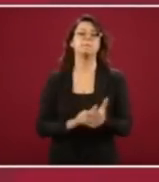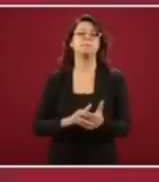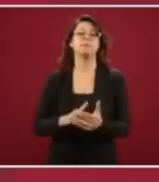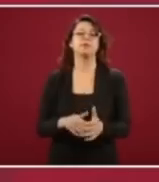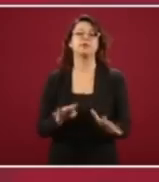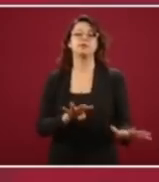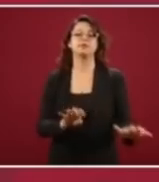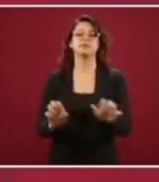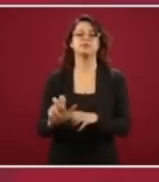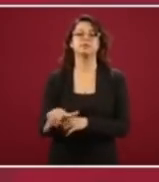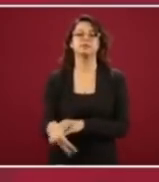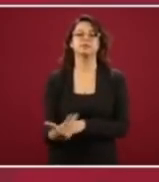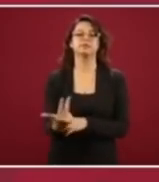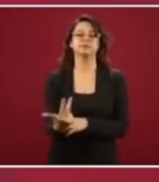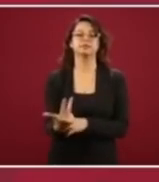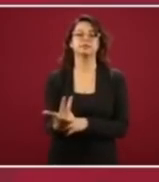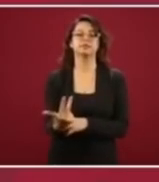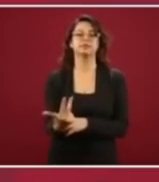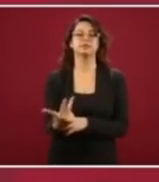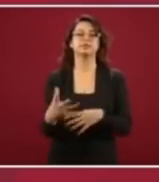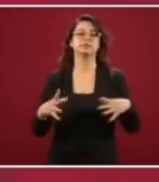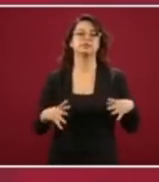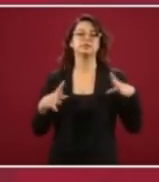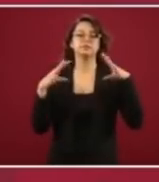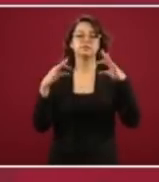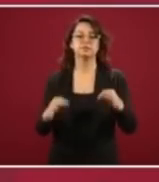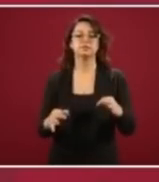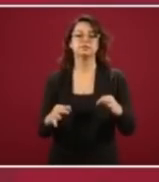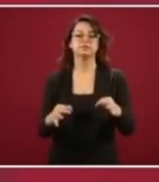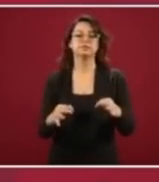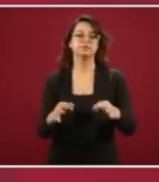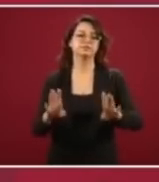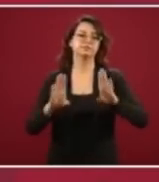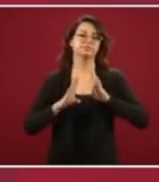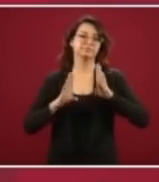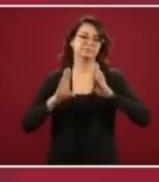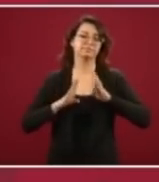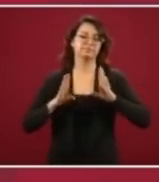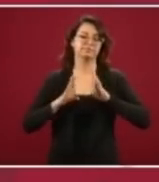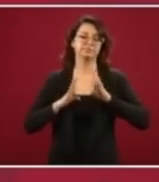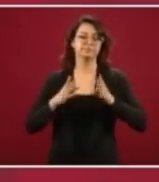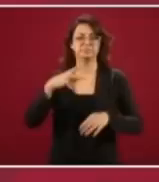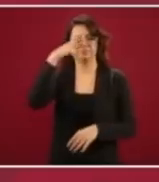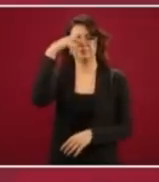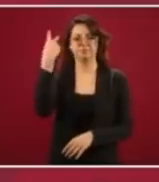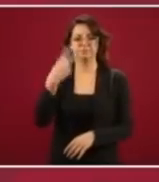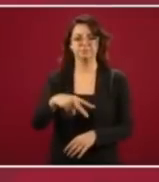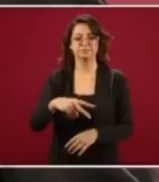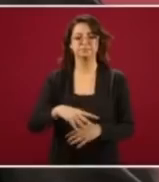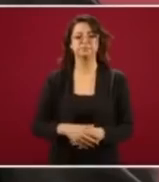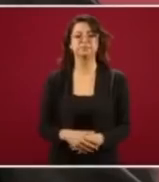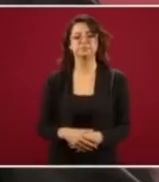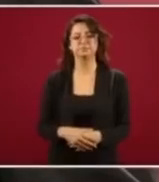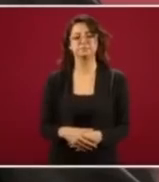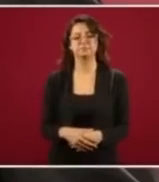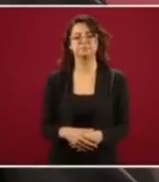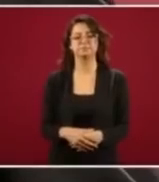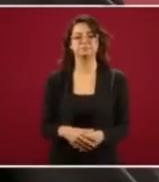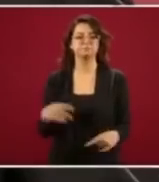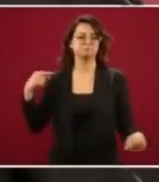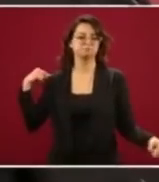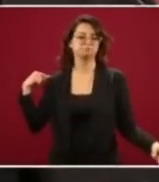1913, se creó el Ejército Mexicano, el actual Ejército.